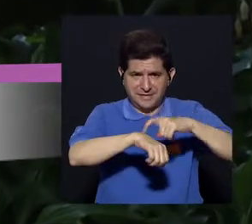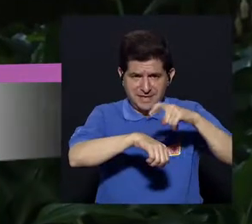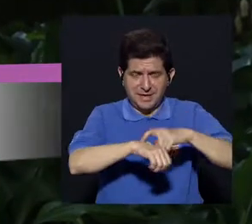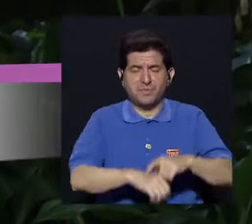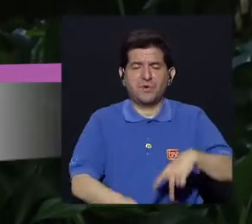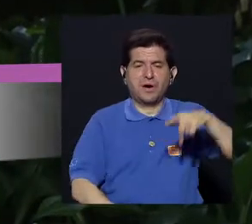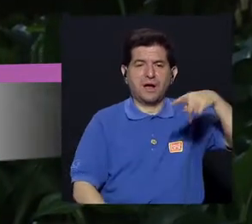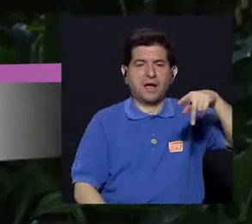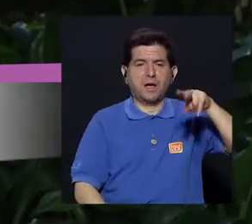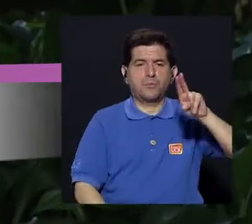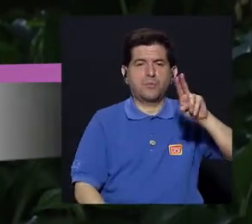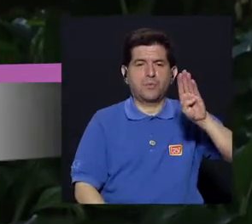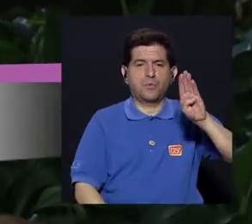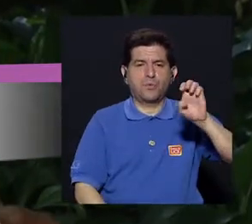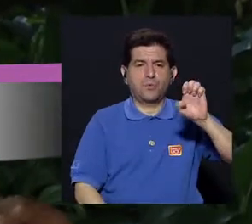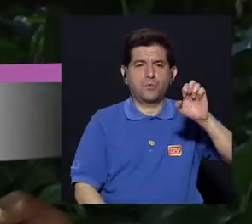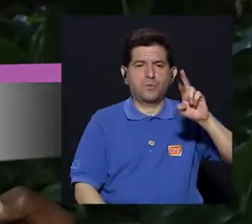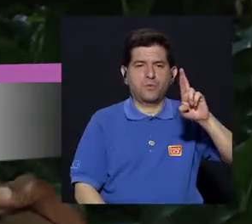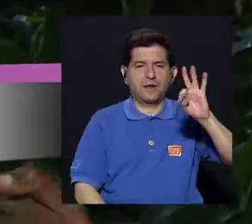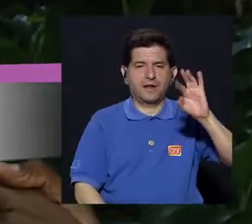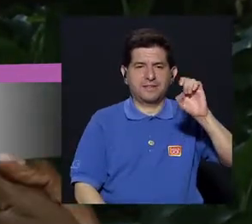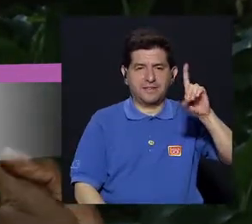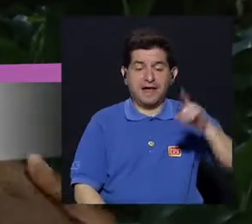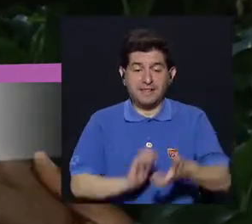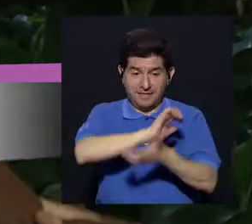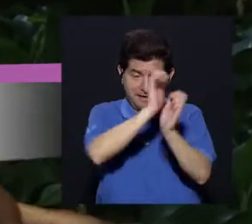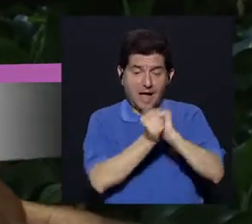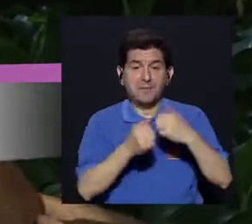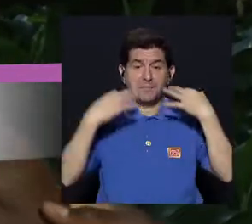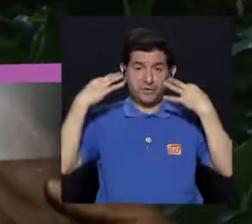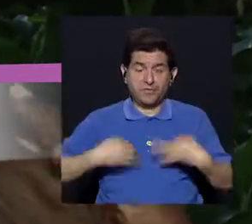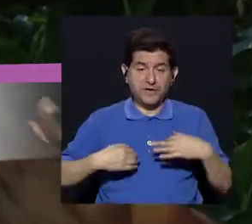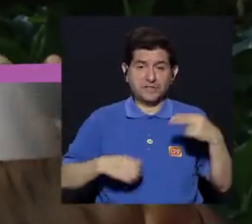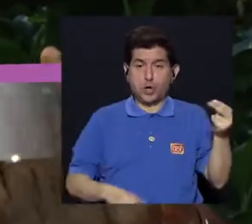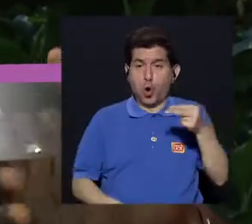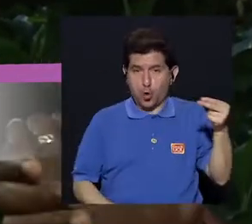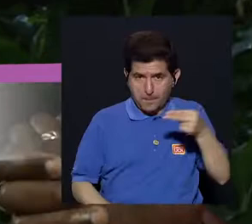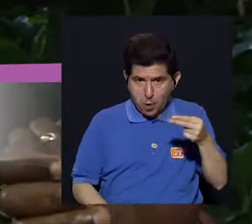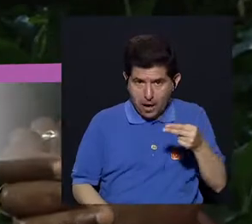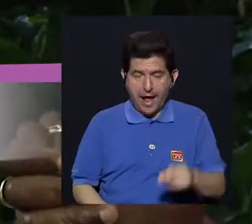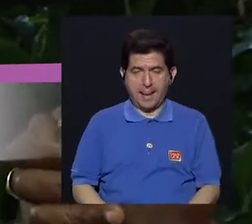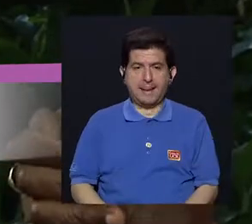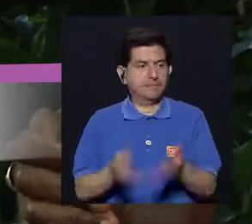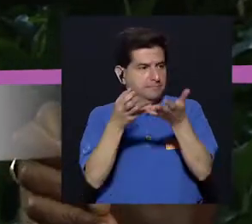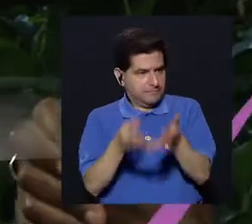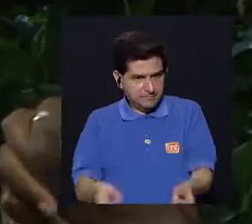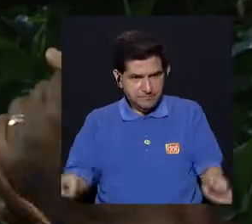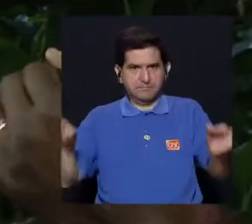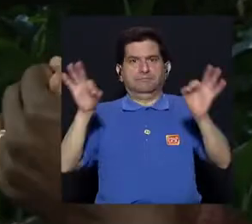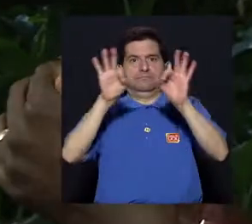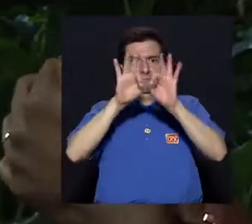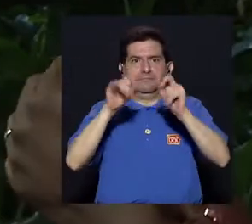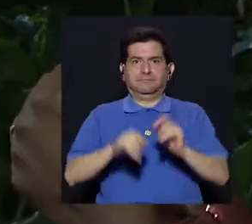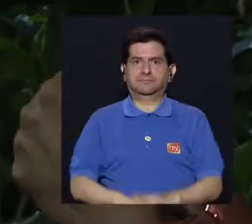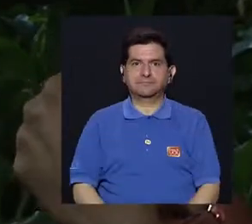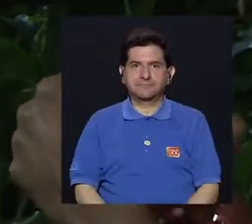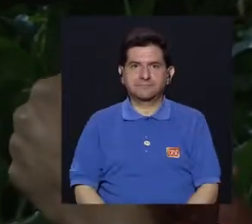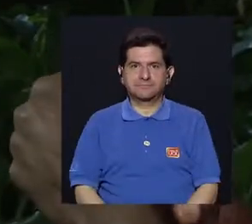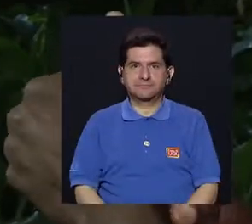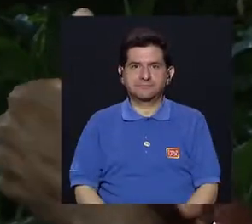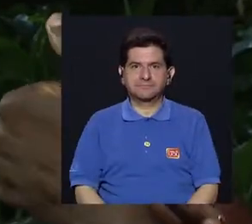se están dando cambios a nivel hormonal, a nivel físico, a nivel fisiológico muy importantes.